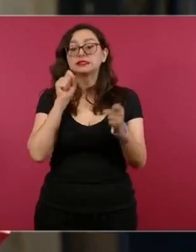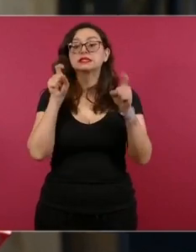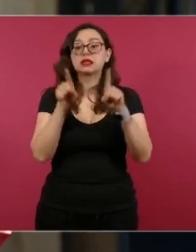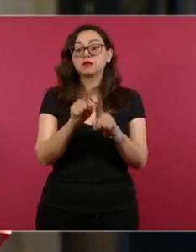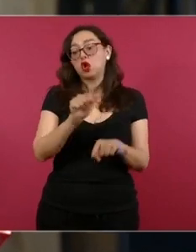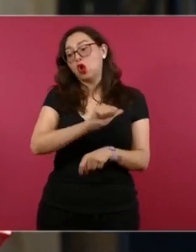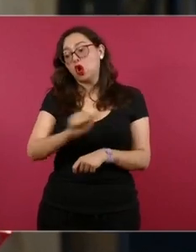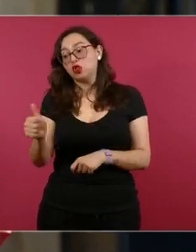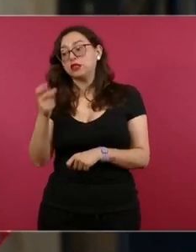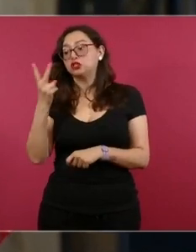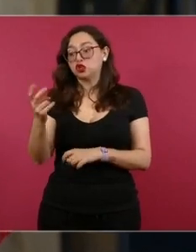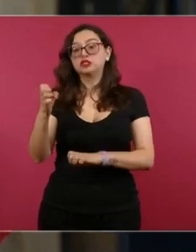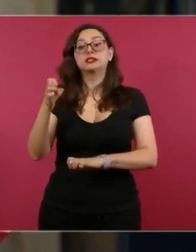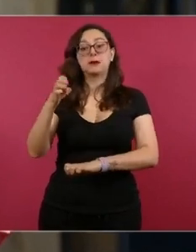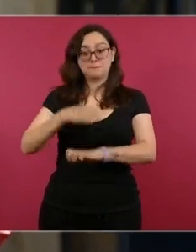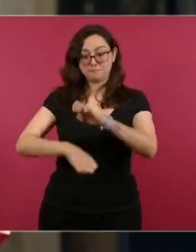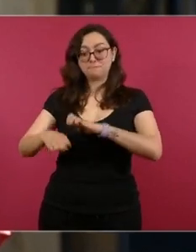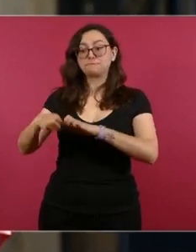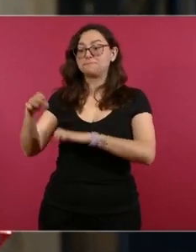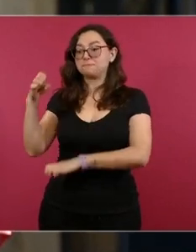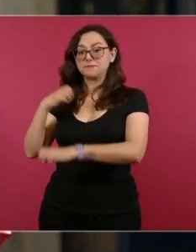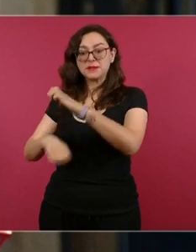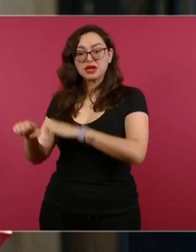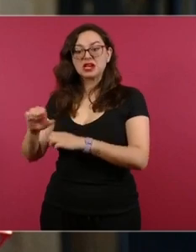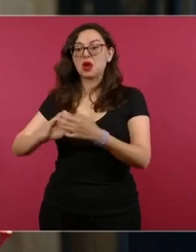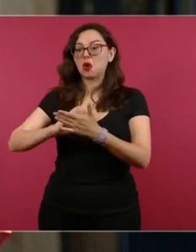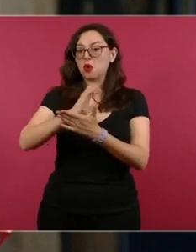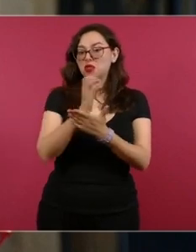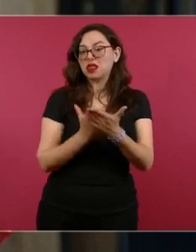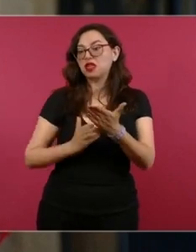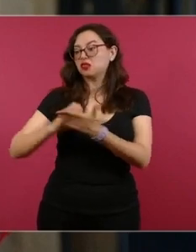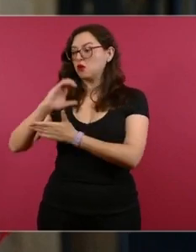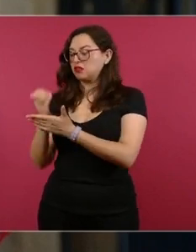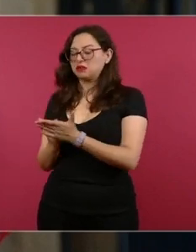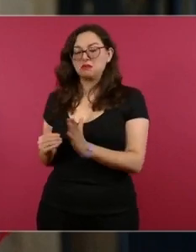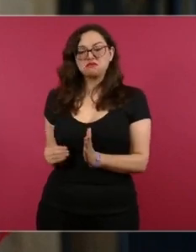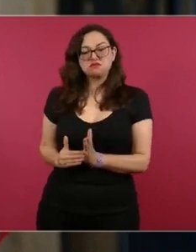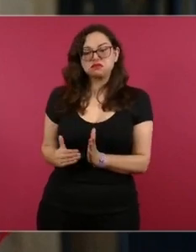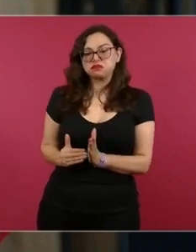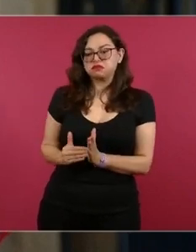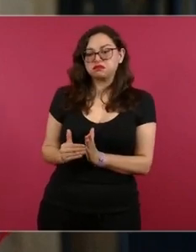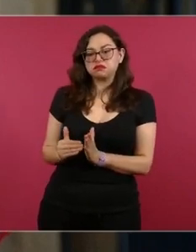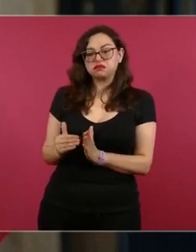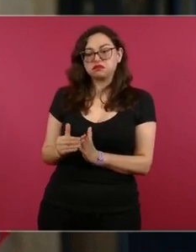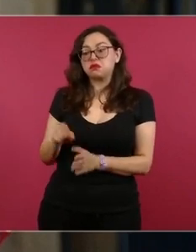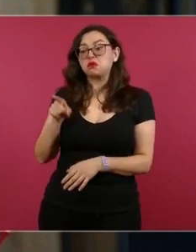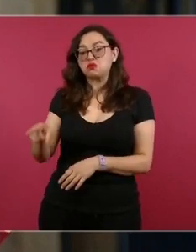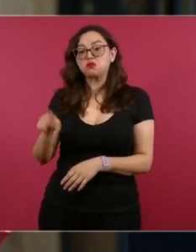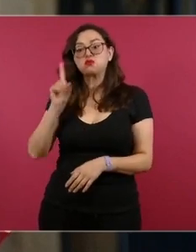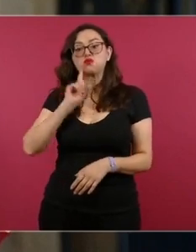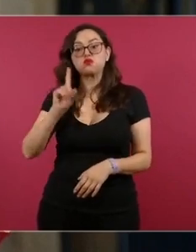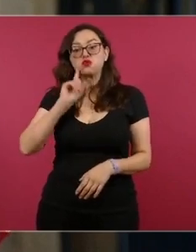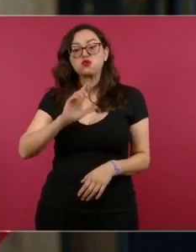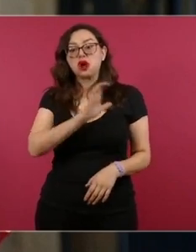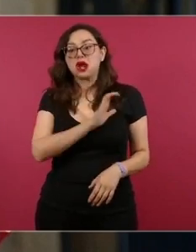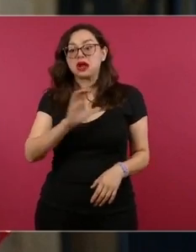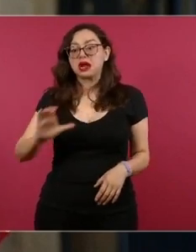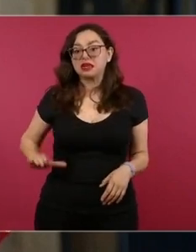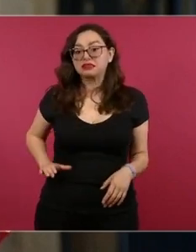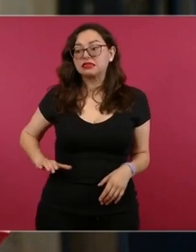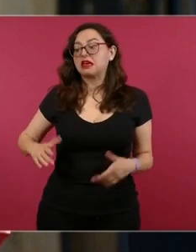y Haltech Service, con la que obtuvo millonarios contratos al amparo del poder, la candidata de la oposición no rindió cuentas